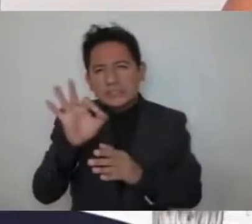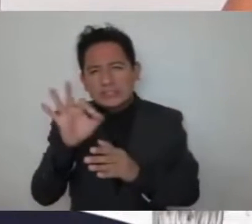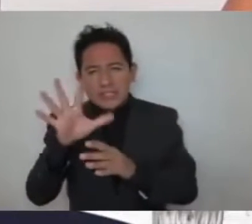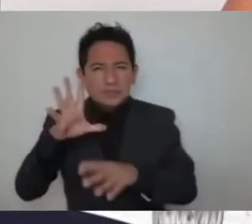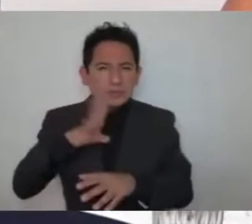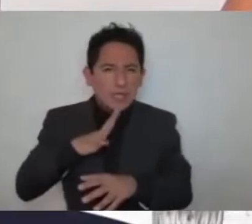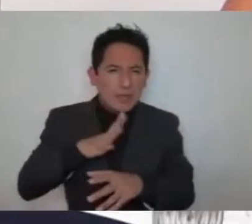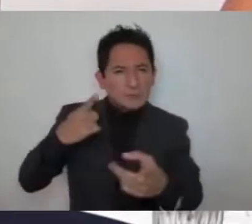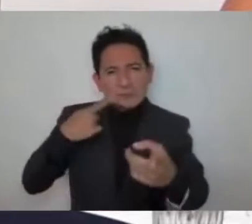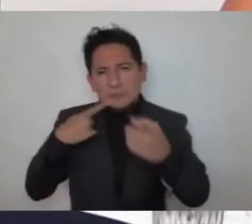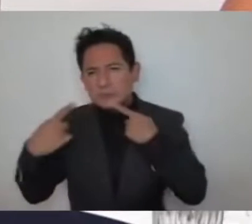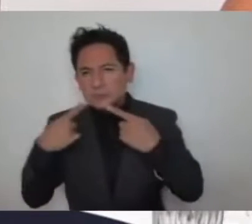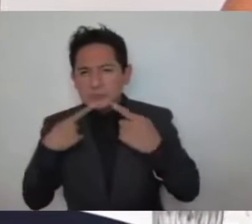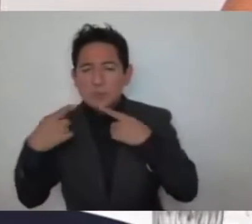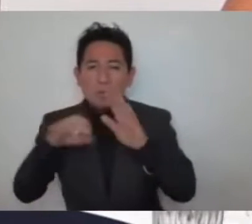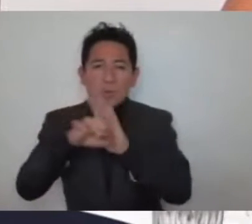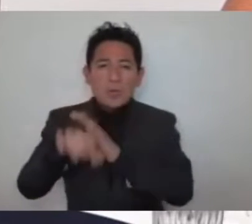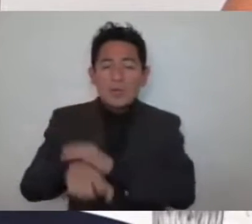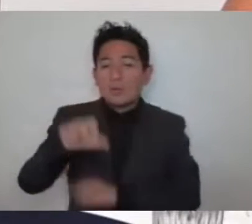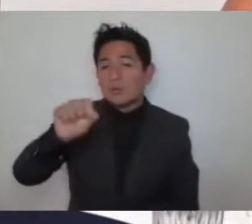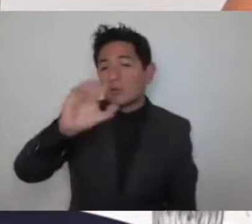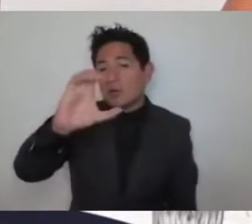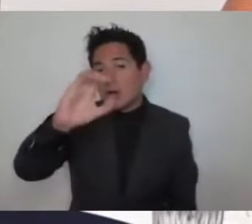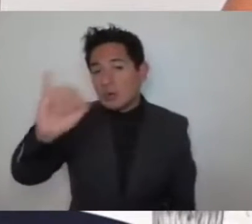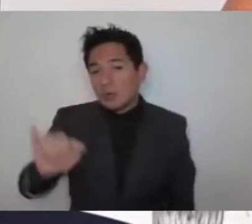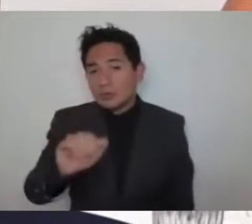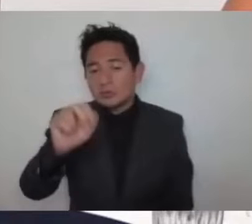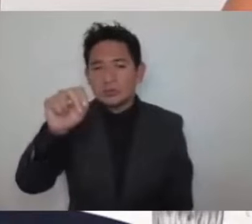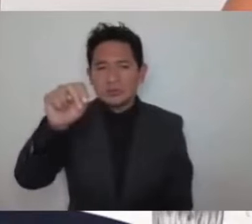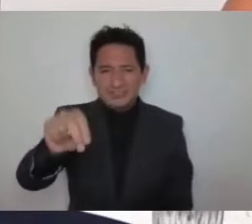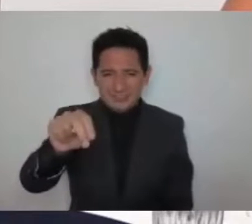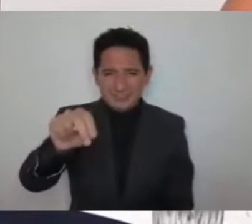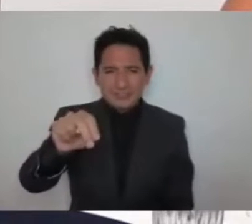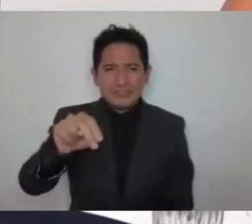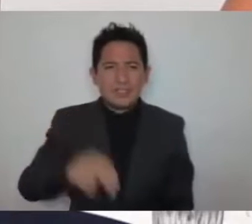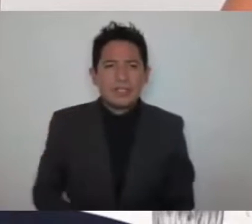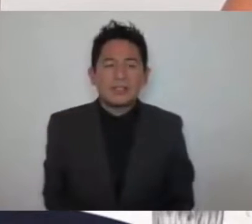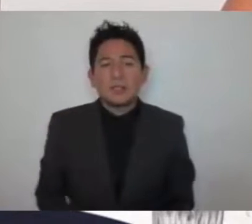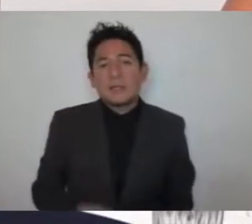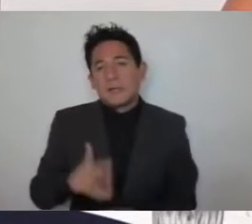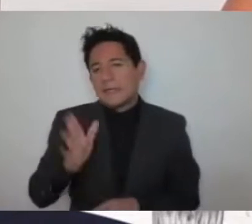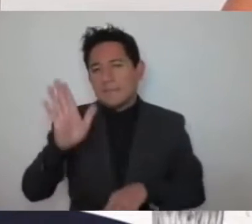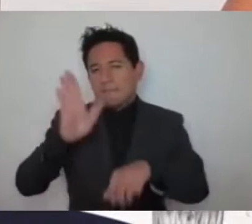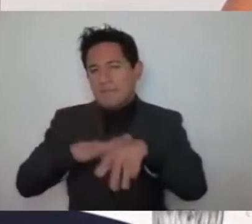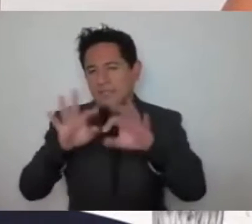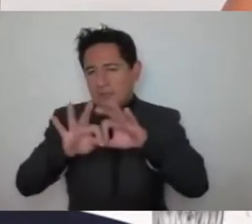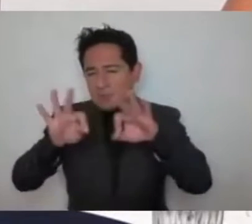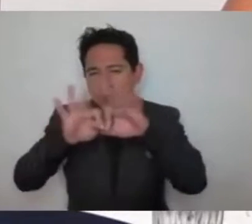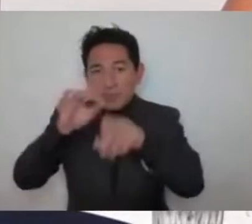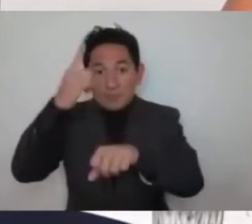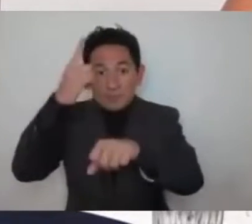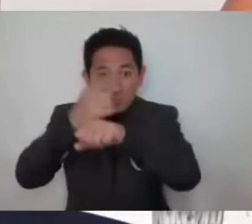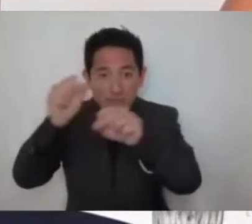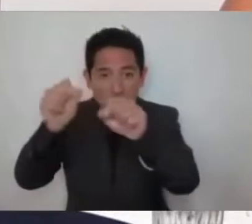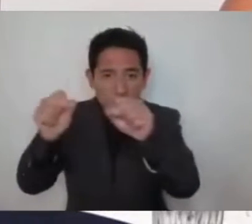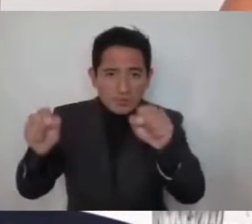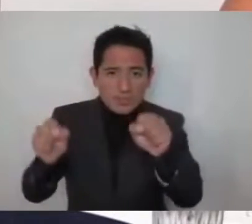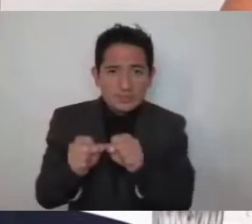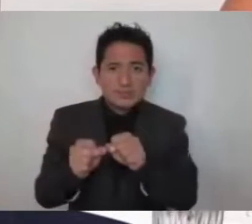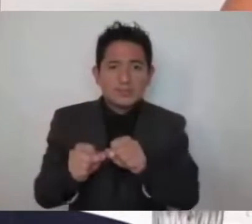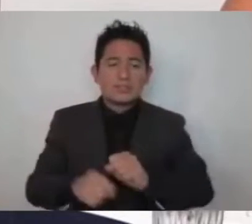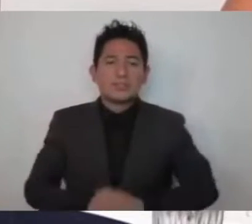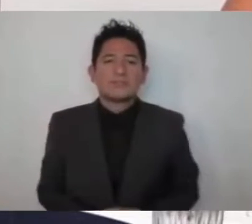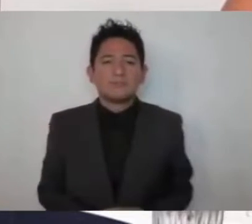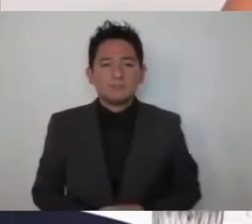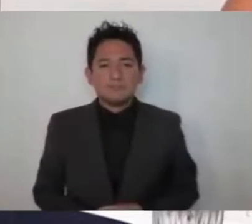en específico la primera sala aquí puede haber opiniones distintas pero yo esto es una opinión personal lo ubicaría entre 2010